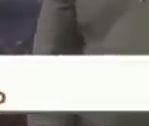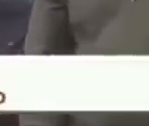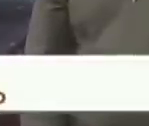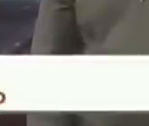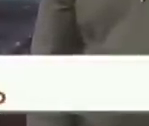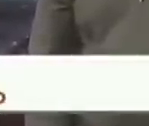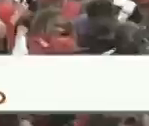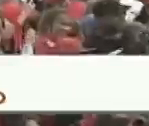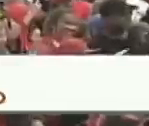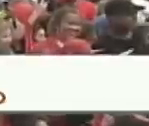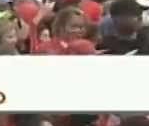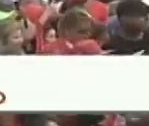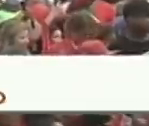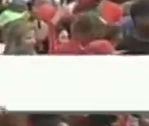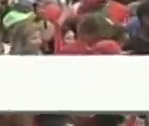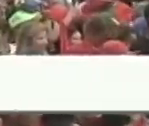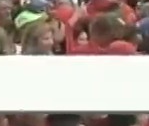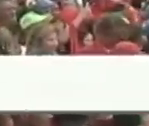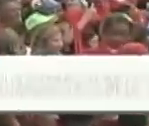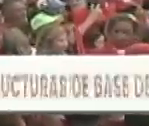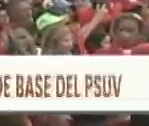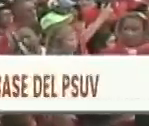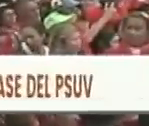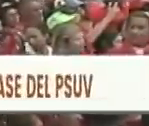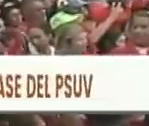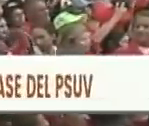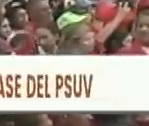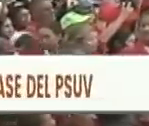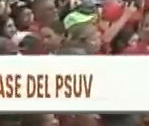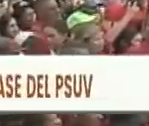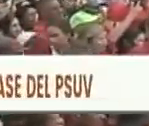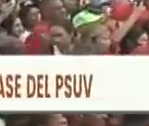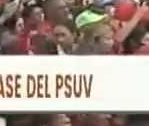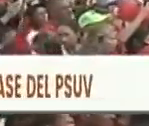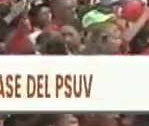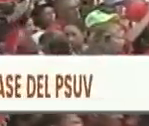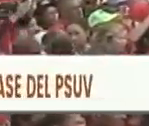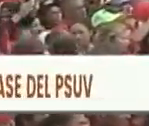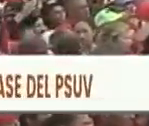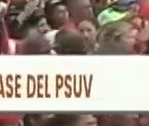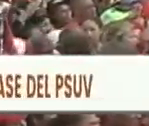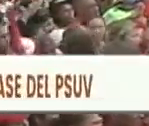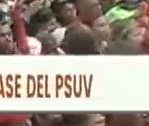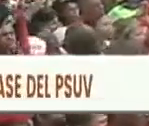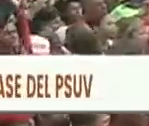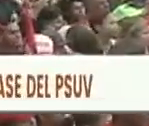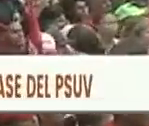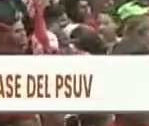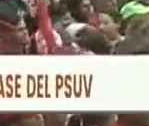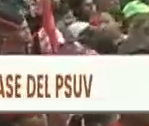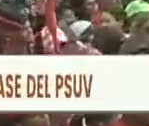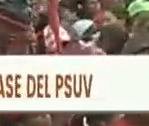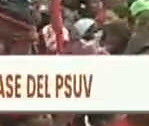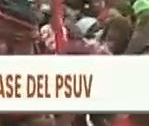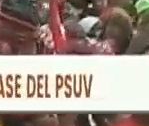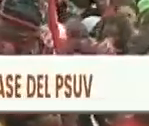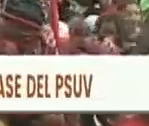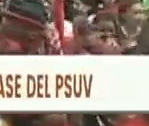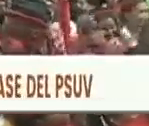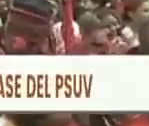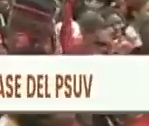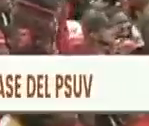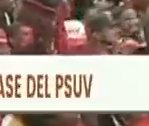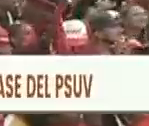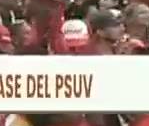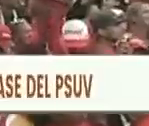estaba full en aquel momento. Diosdado vino, yo recuerdo, pero esta tarima estaba